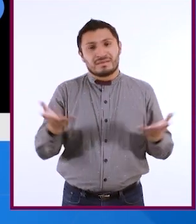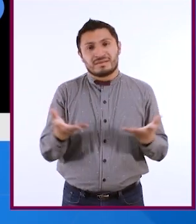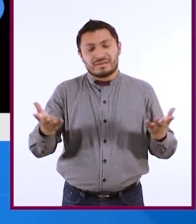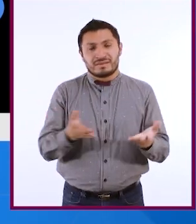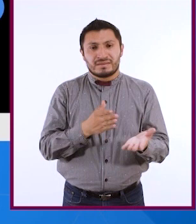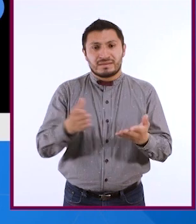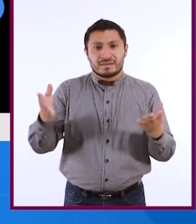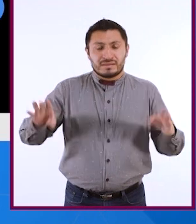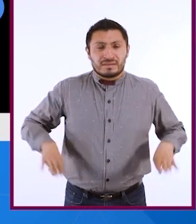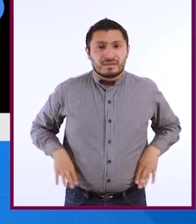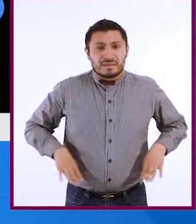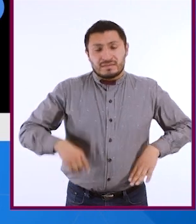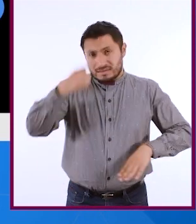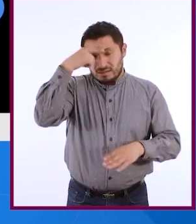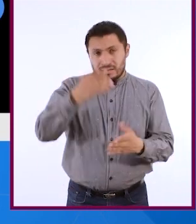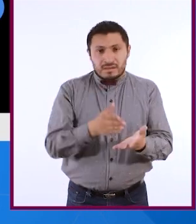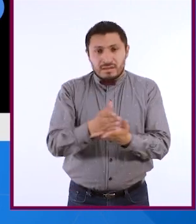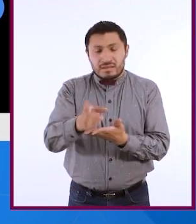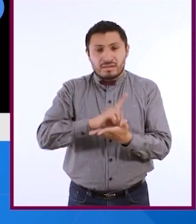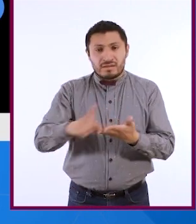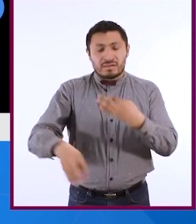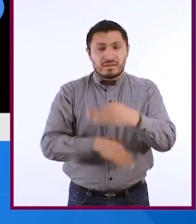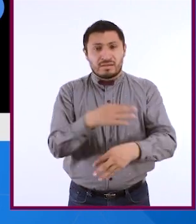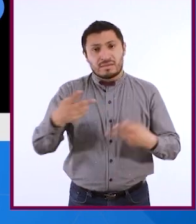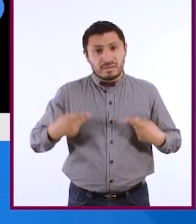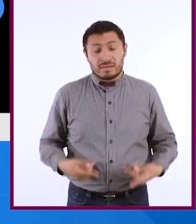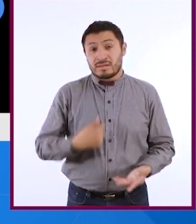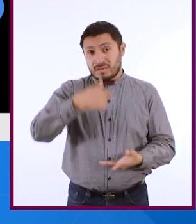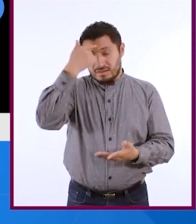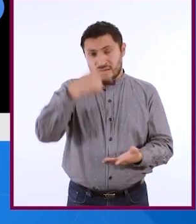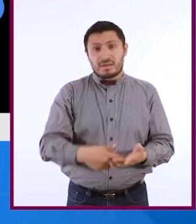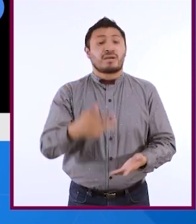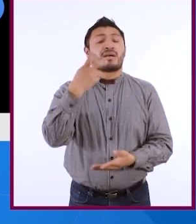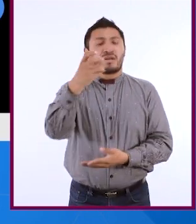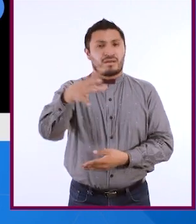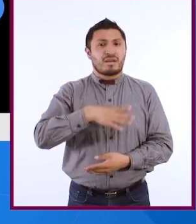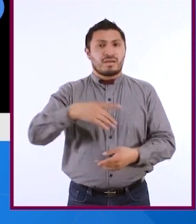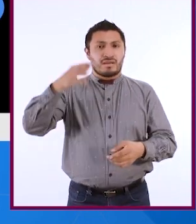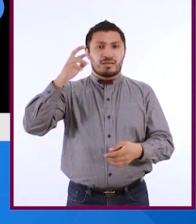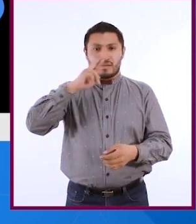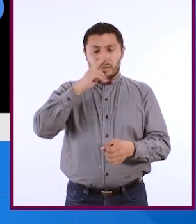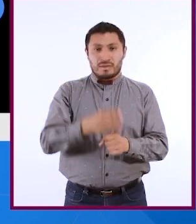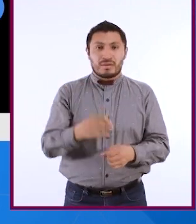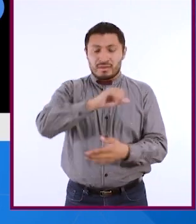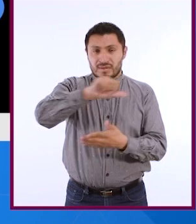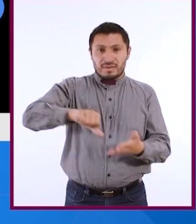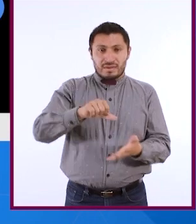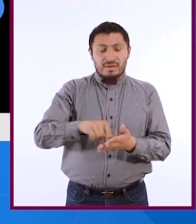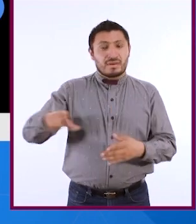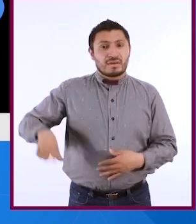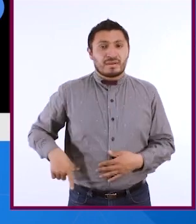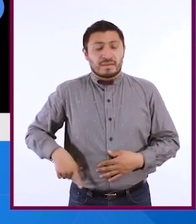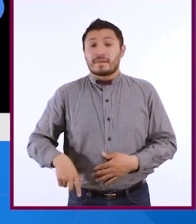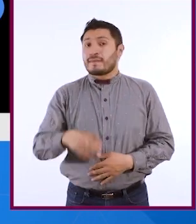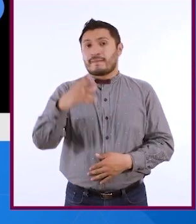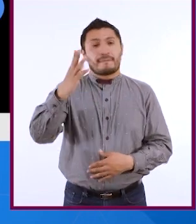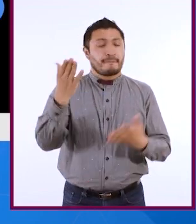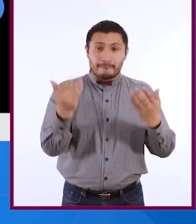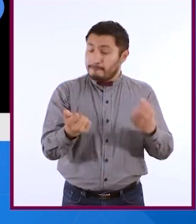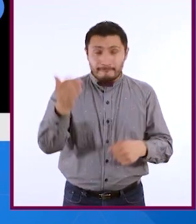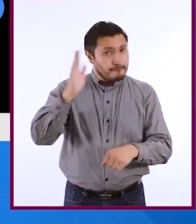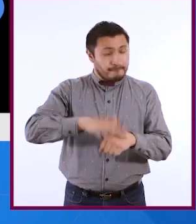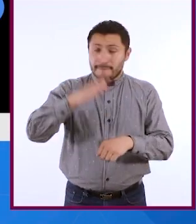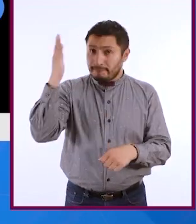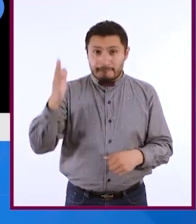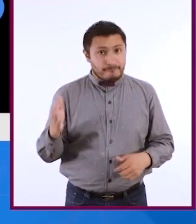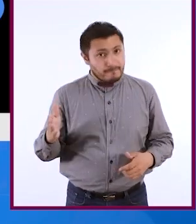el acceso a los derechos de todas las personas. Y creo que ahí está la tarea central del Estado. No hay más que hacer que eso,